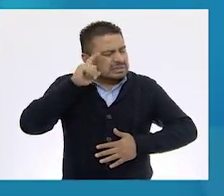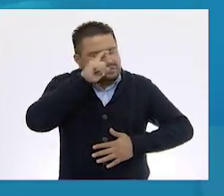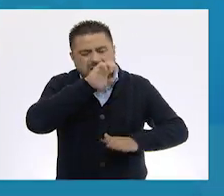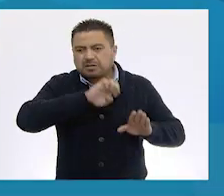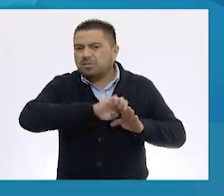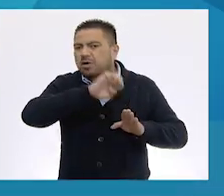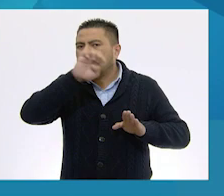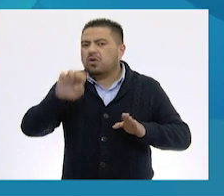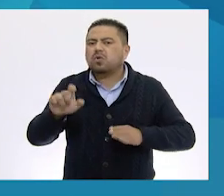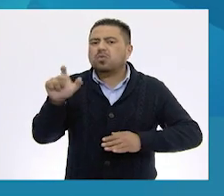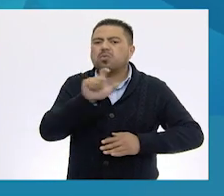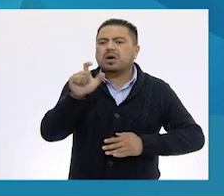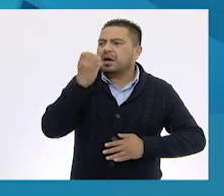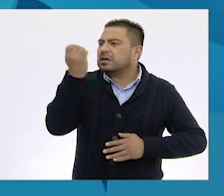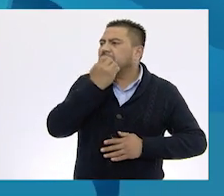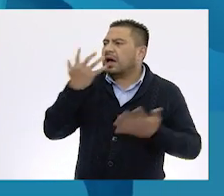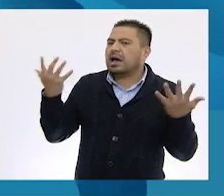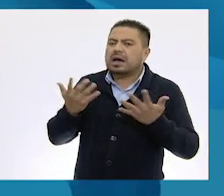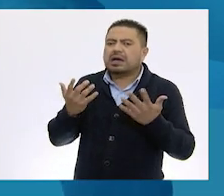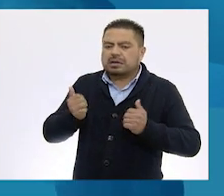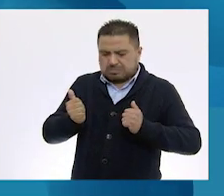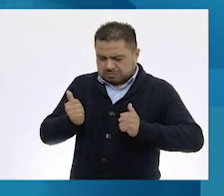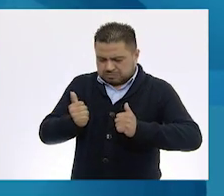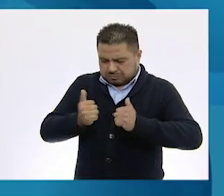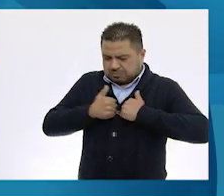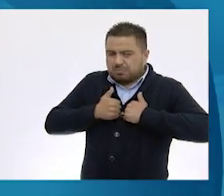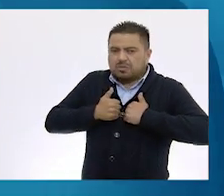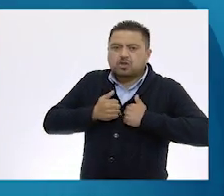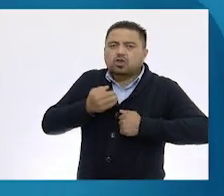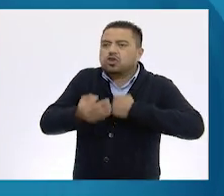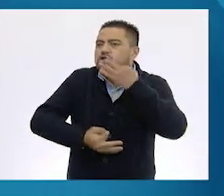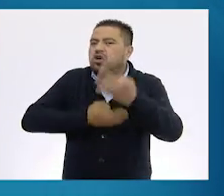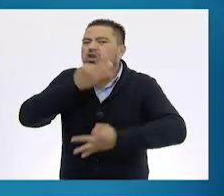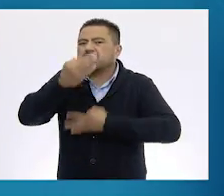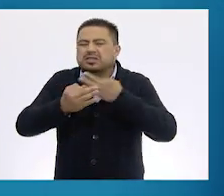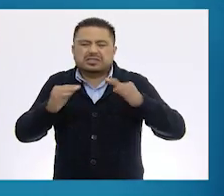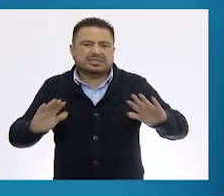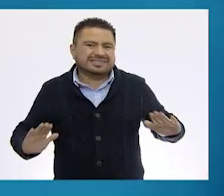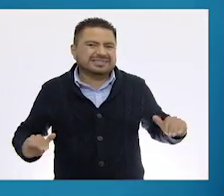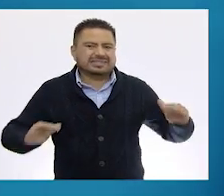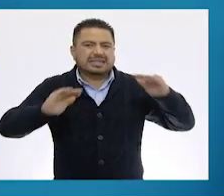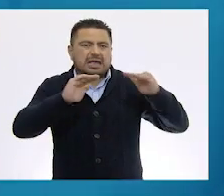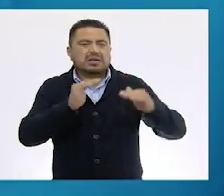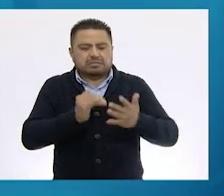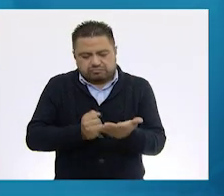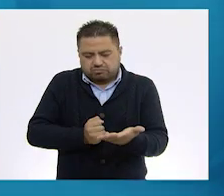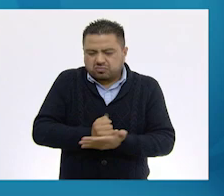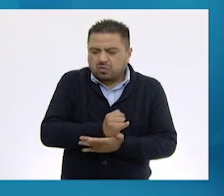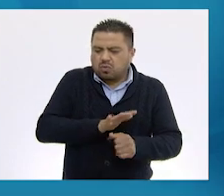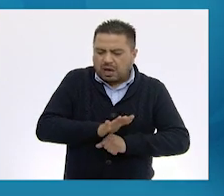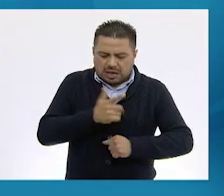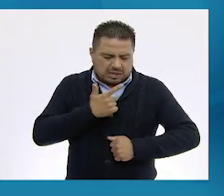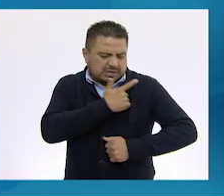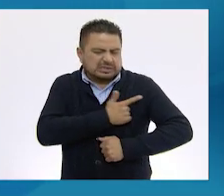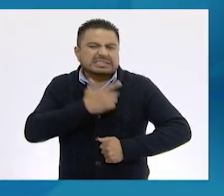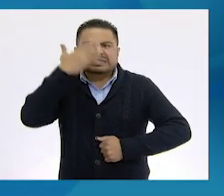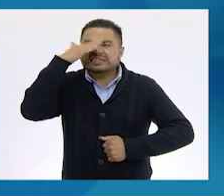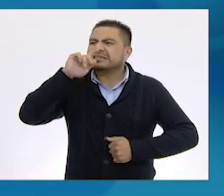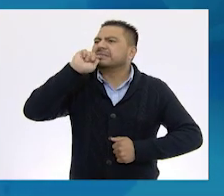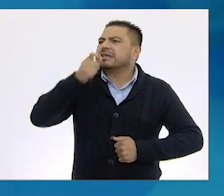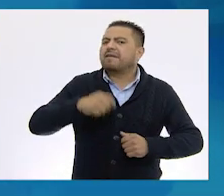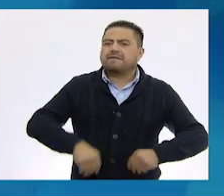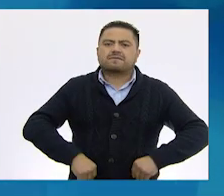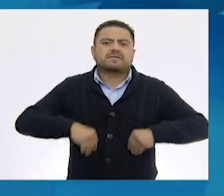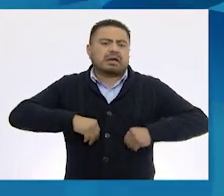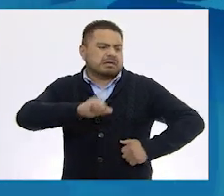Por ejemplo, cuando en la escuela hicimos nuestro propio noticiero arqueológico y tuvimos que decidir qué nos gustaría saber sobre la vida